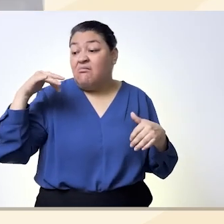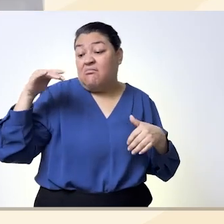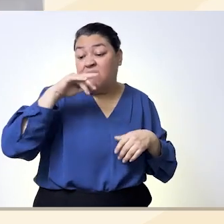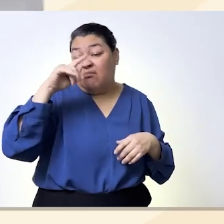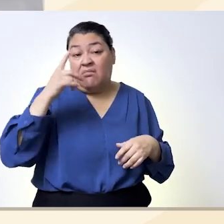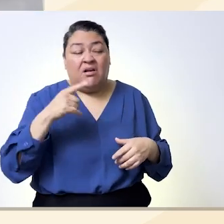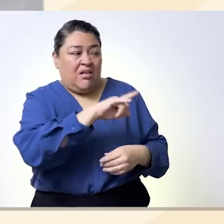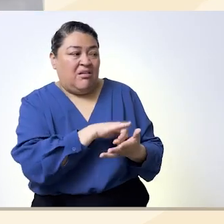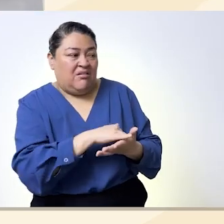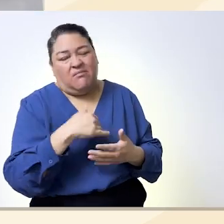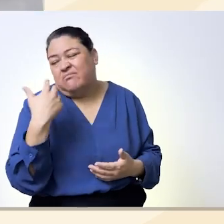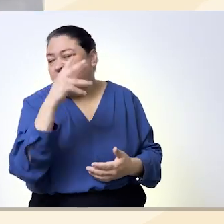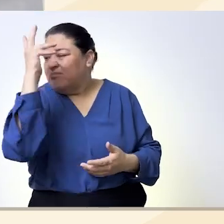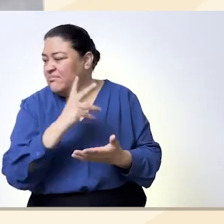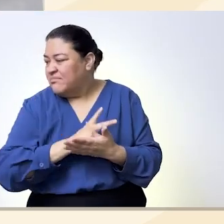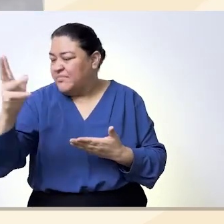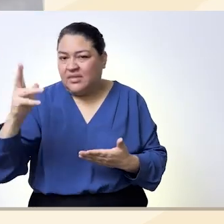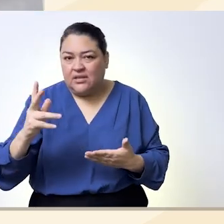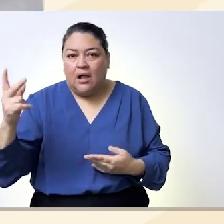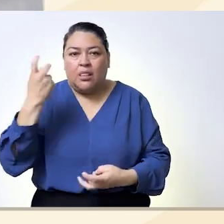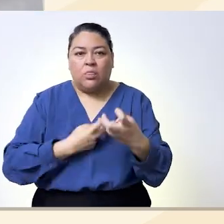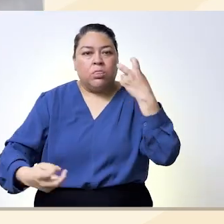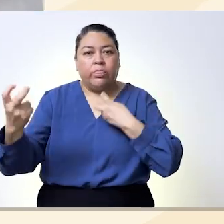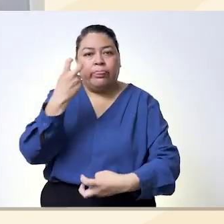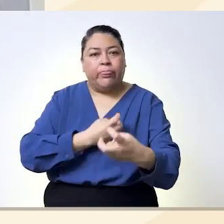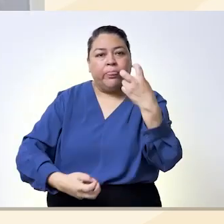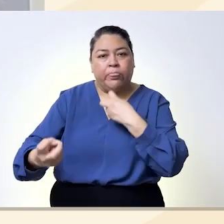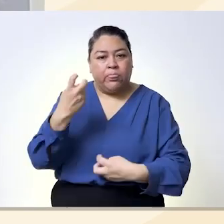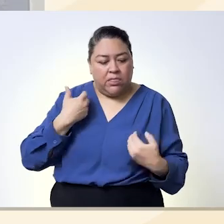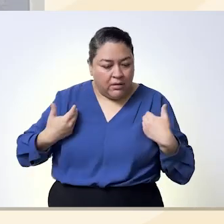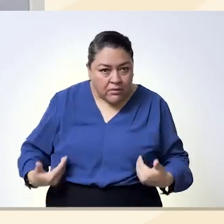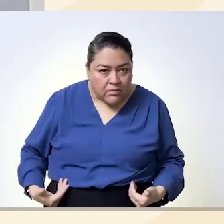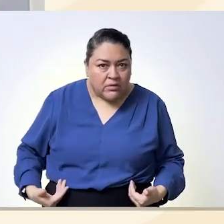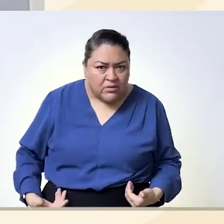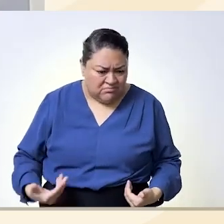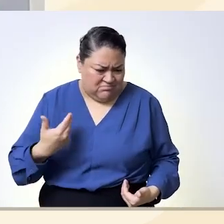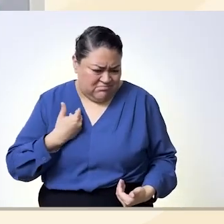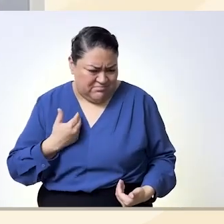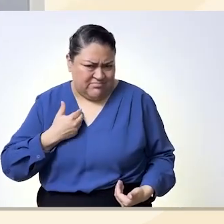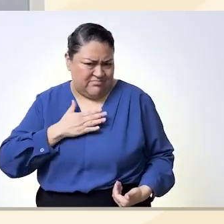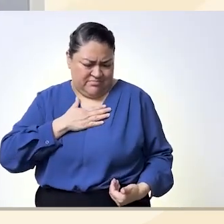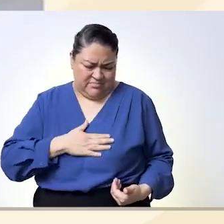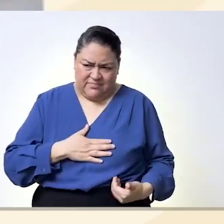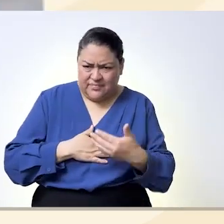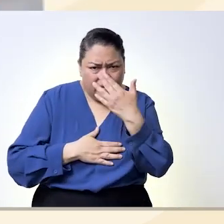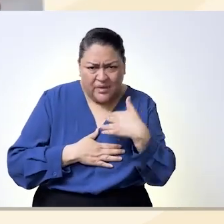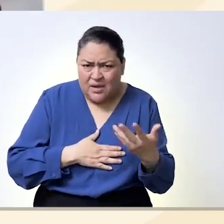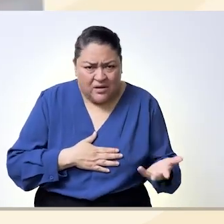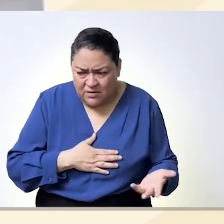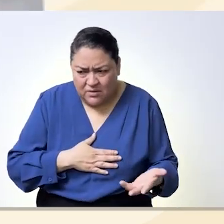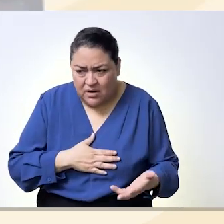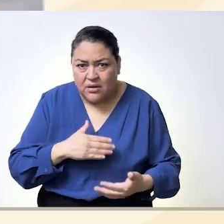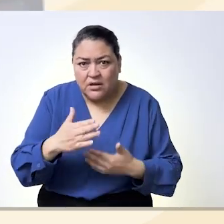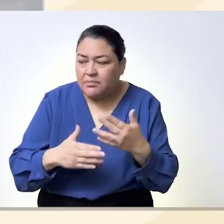un montón de cosas que pues que me parece injusto, ¿no? Sí, que cuando te enteras el contraste, ¿no? Exacto, cuando te